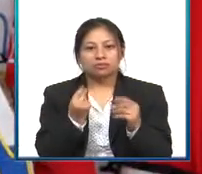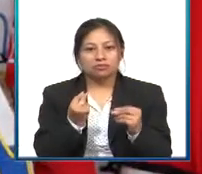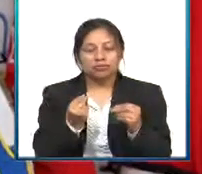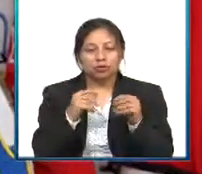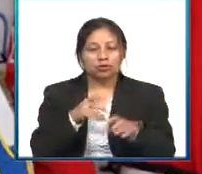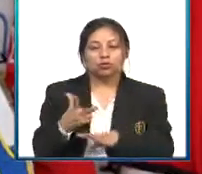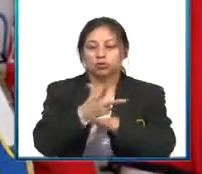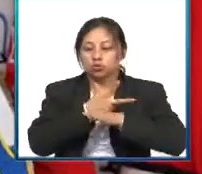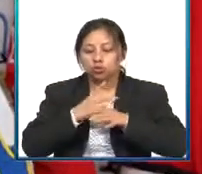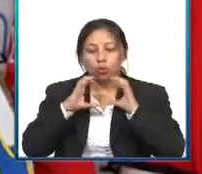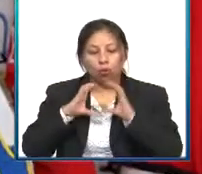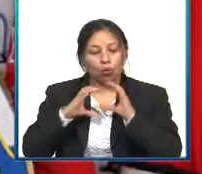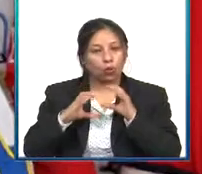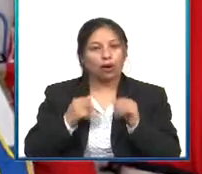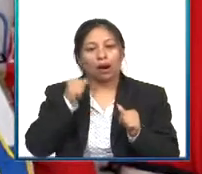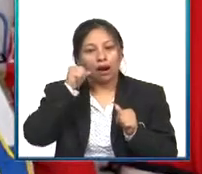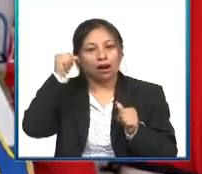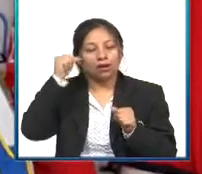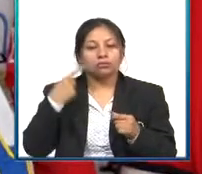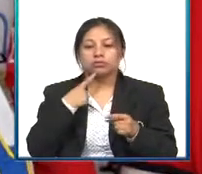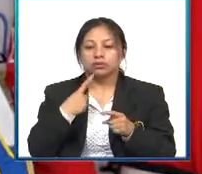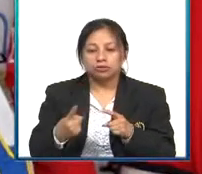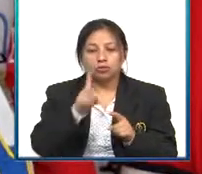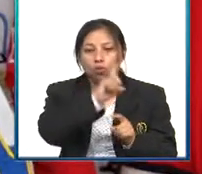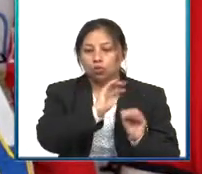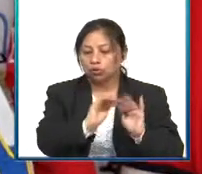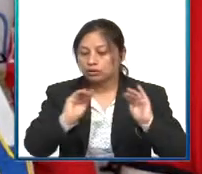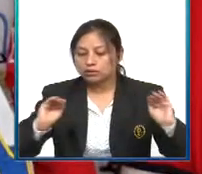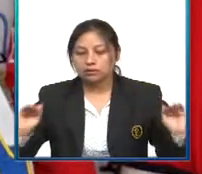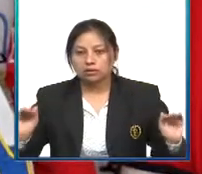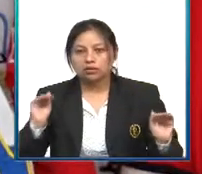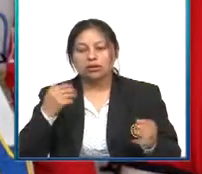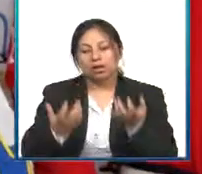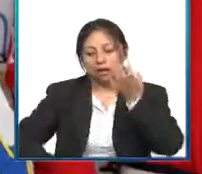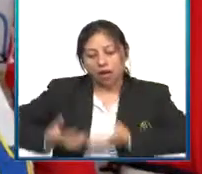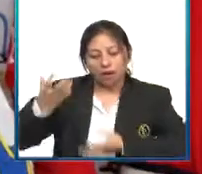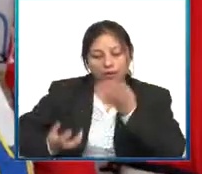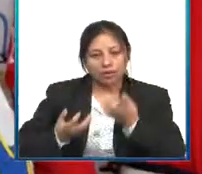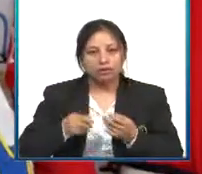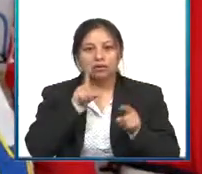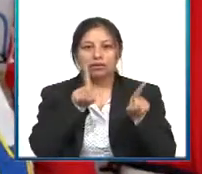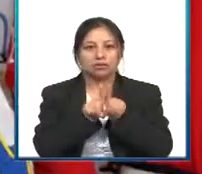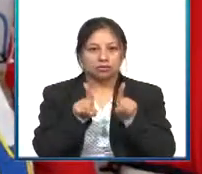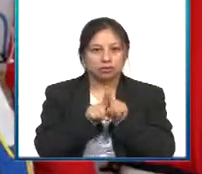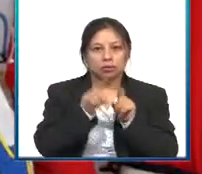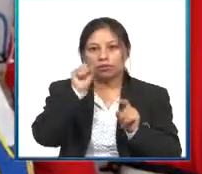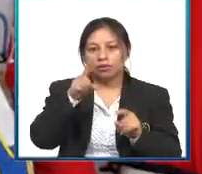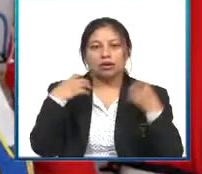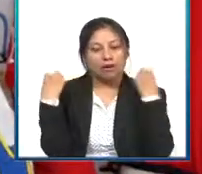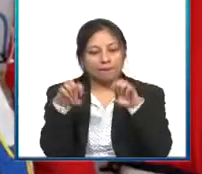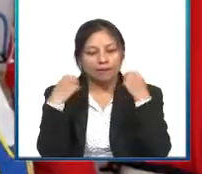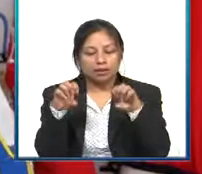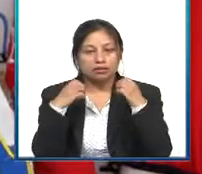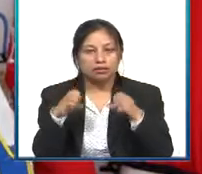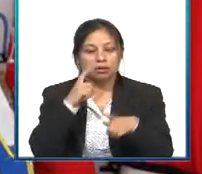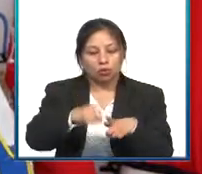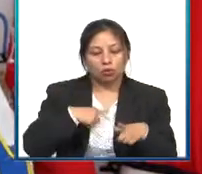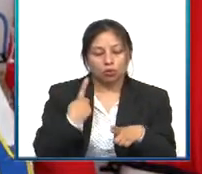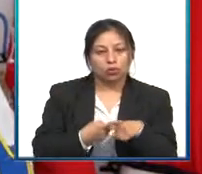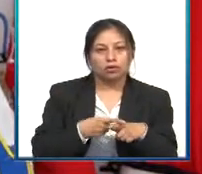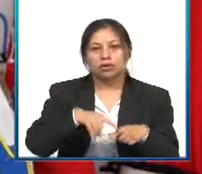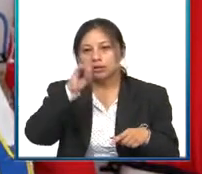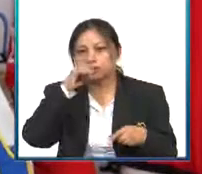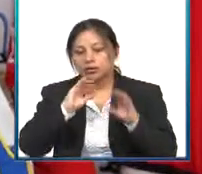una supervisión de un adulto puede provocar de que uno de los niños salga lesionado. Al momento de que surja una emergencia, cuando el